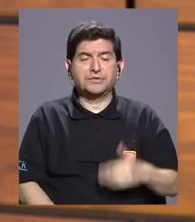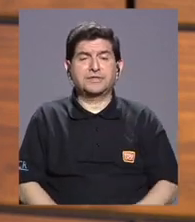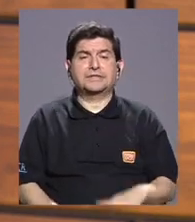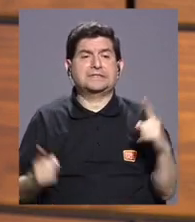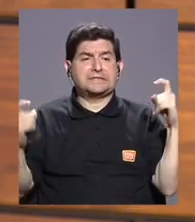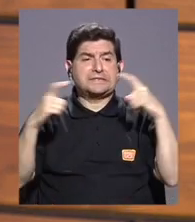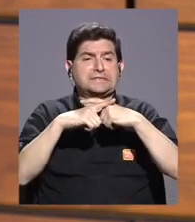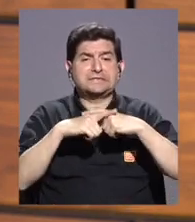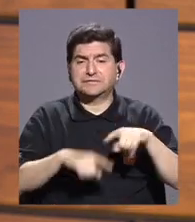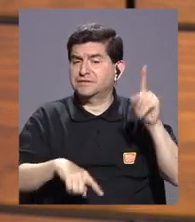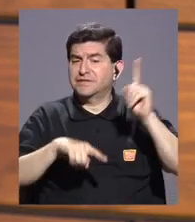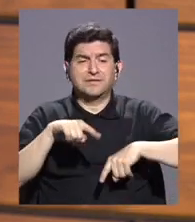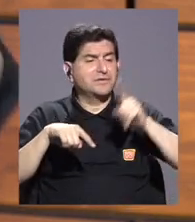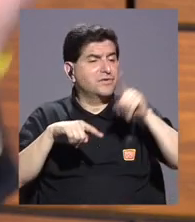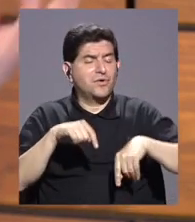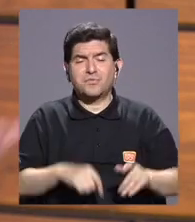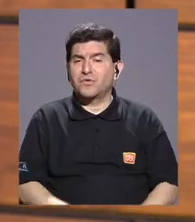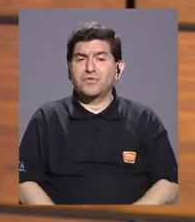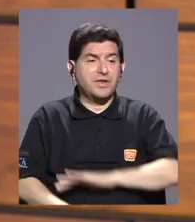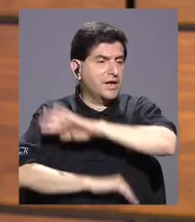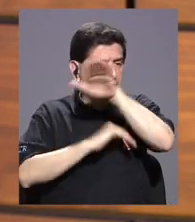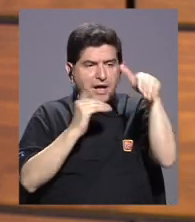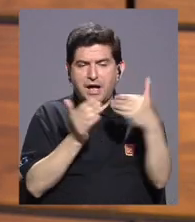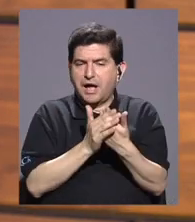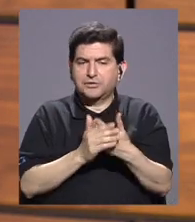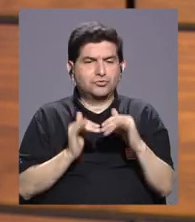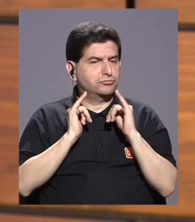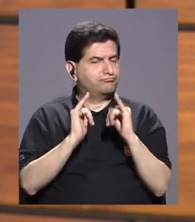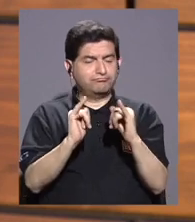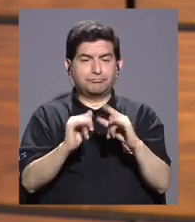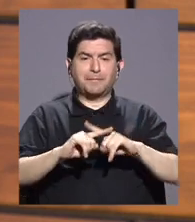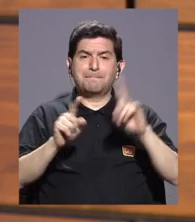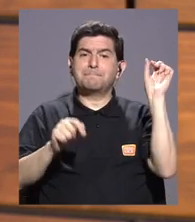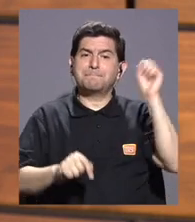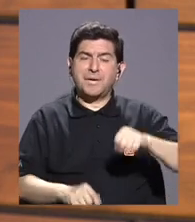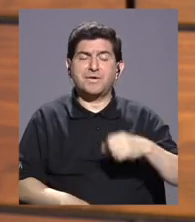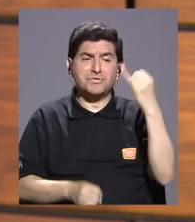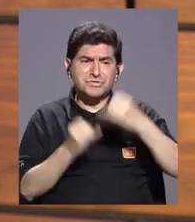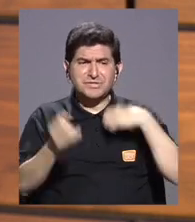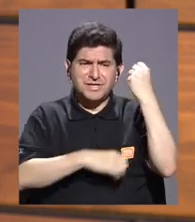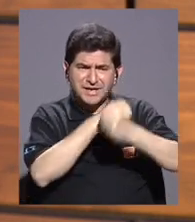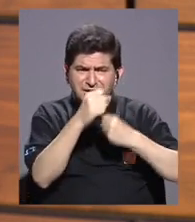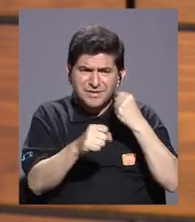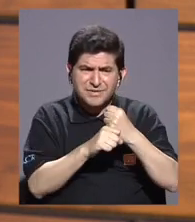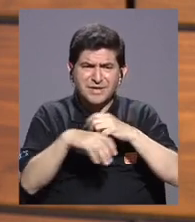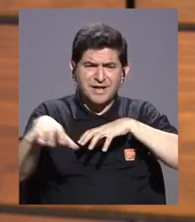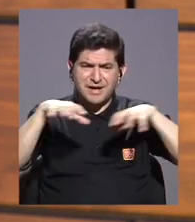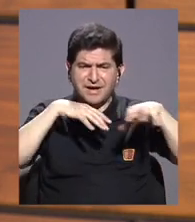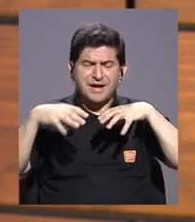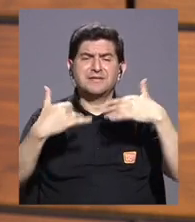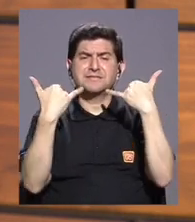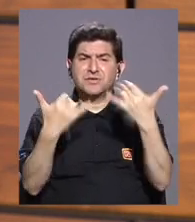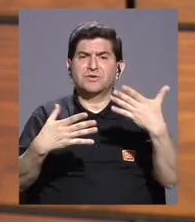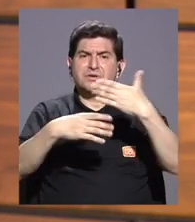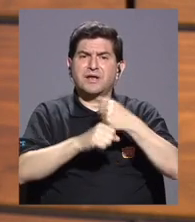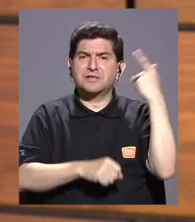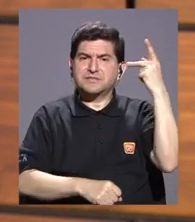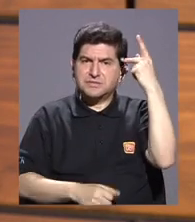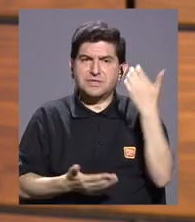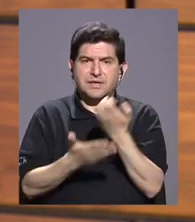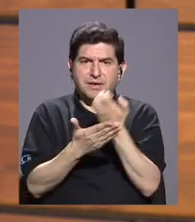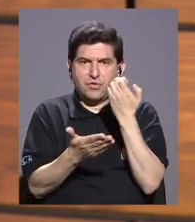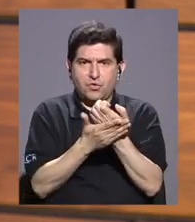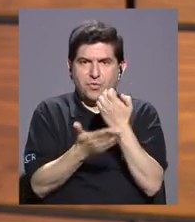complejidades, no podría caracterizarlo en su totalidad, pero que sí en los últimos años con las acciones que ha venido tomando en